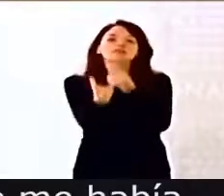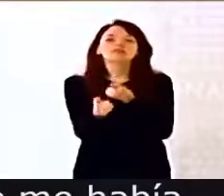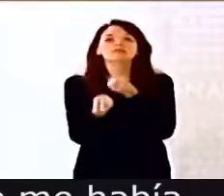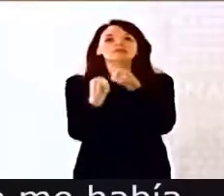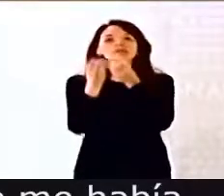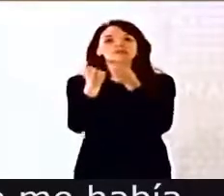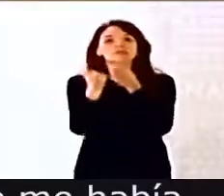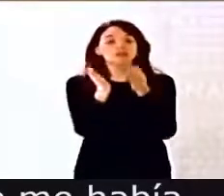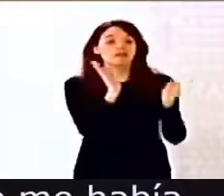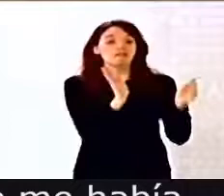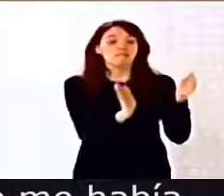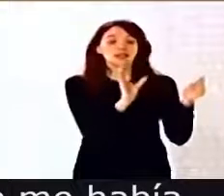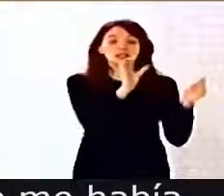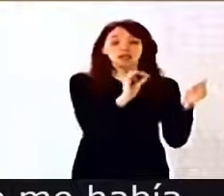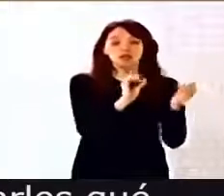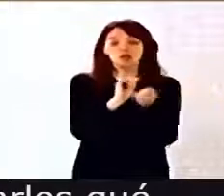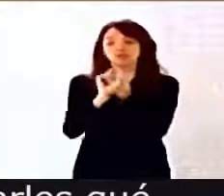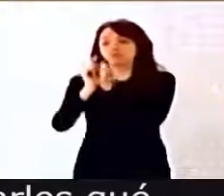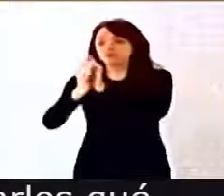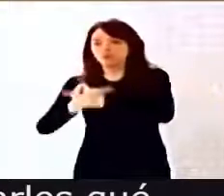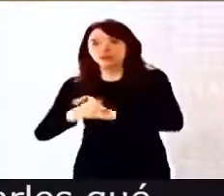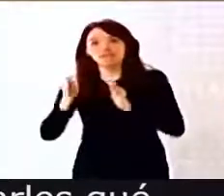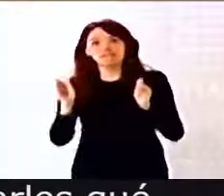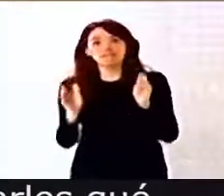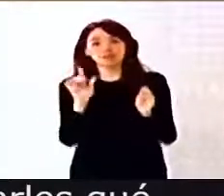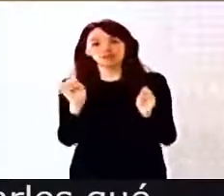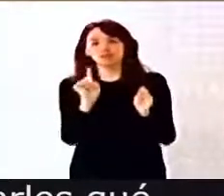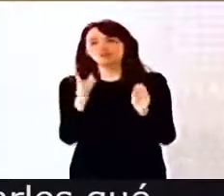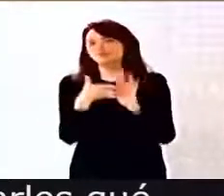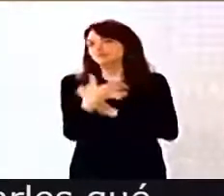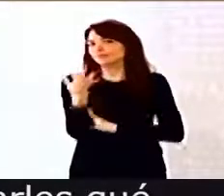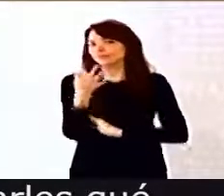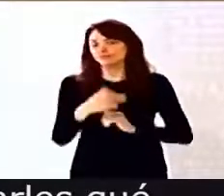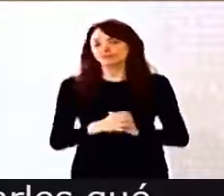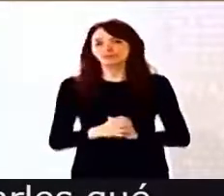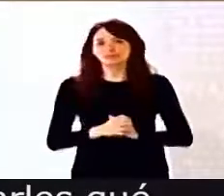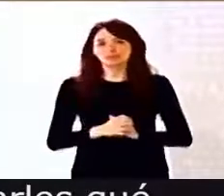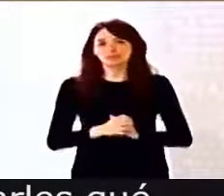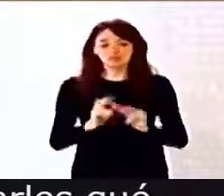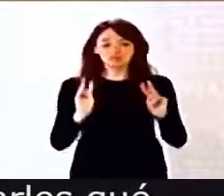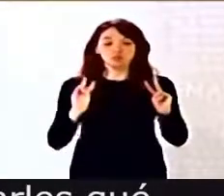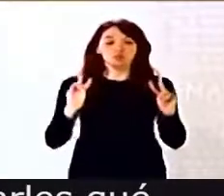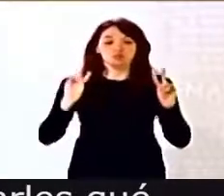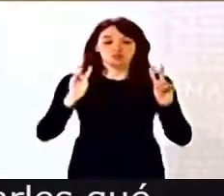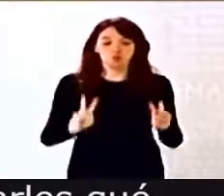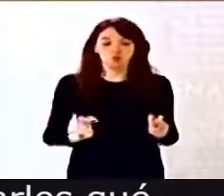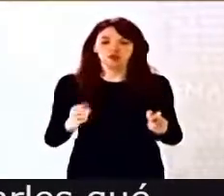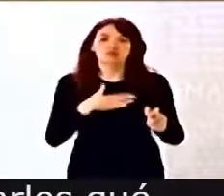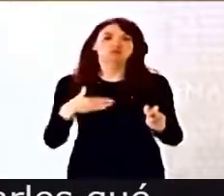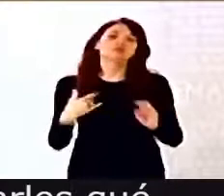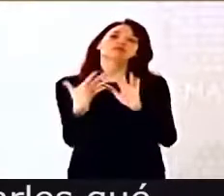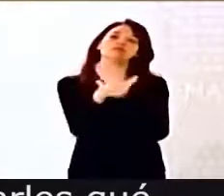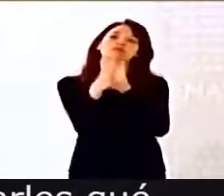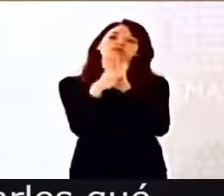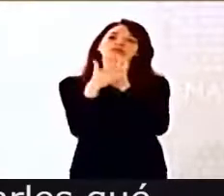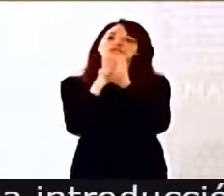hayamos pasado de fase 0 a fase 1. Quiero hacer una introducción inicial en relación a este